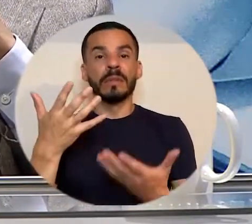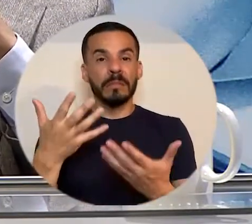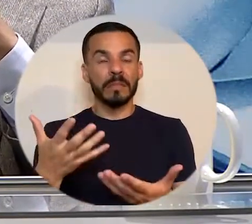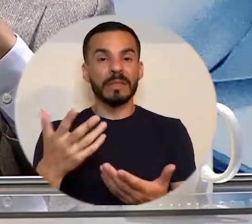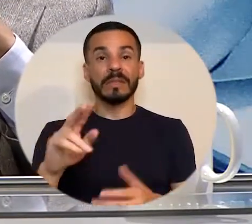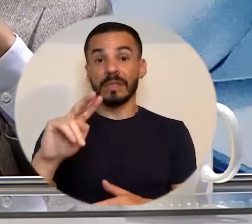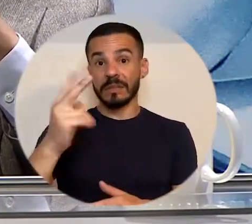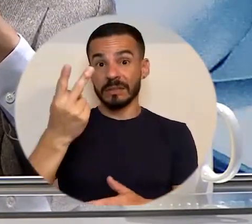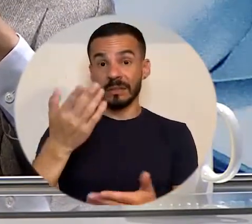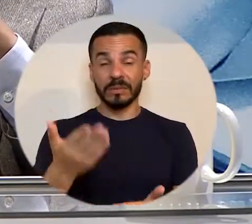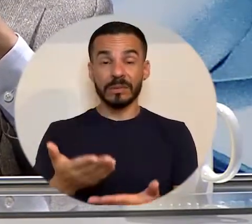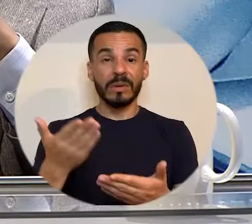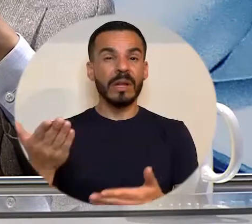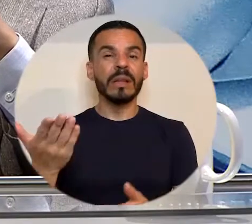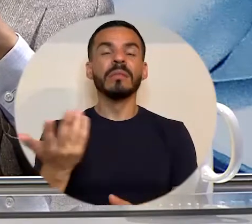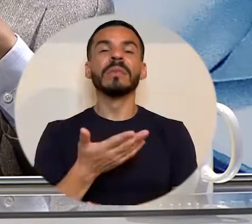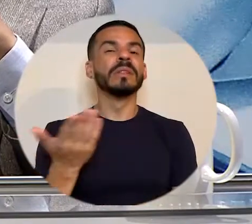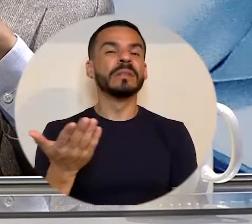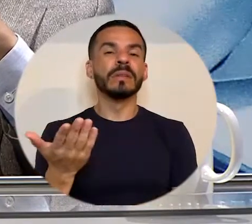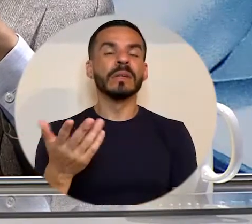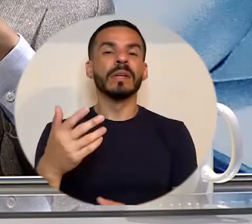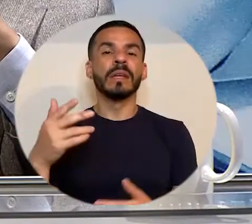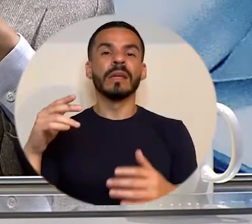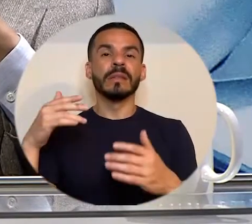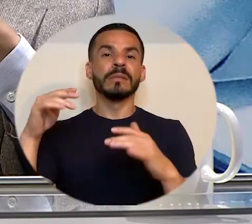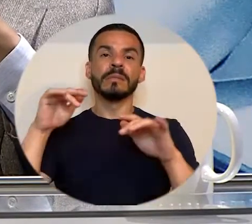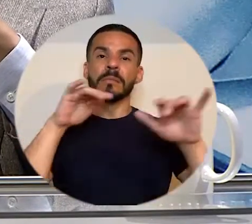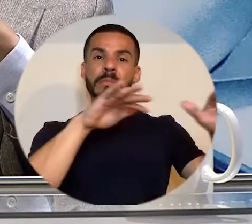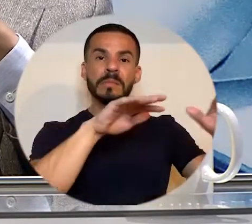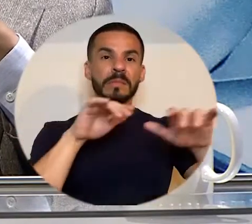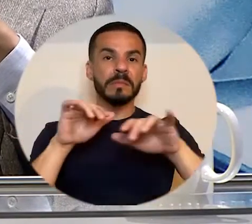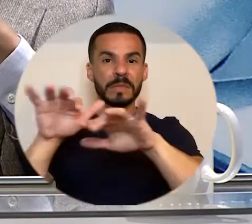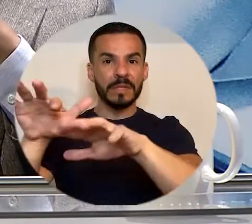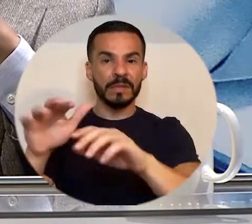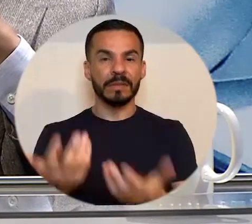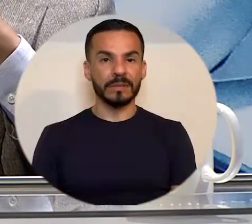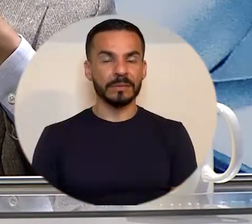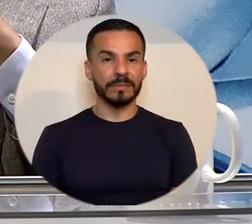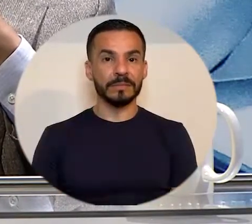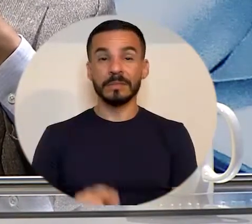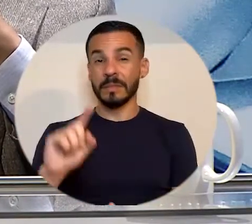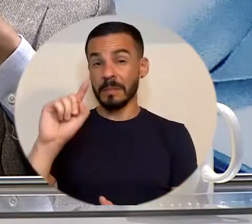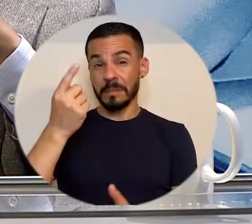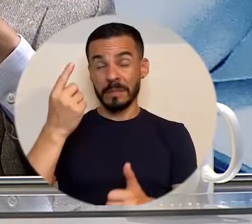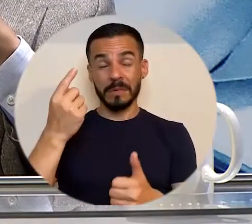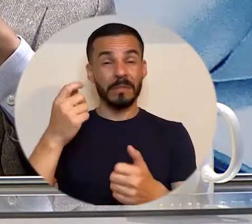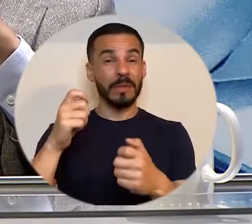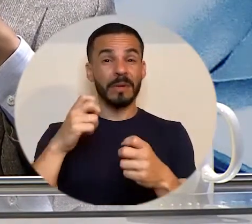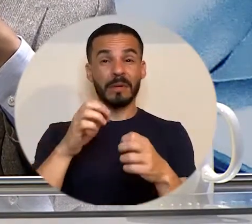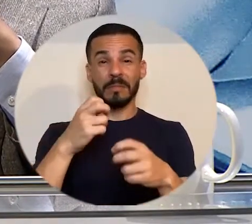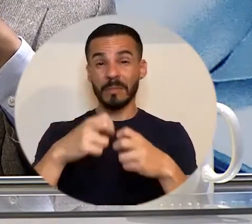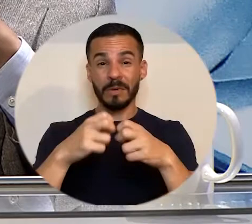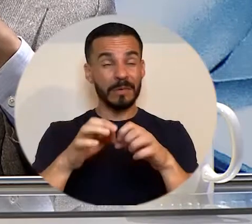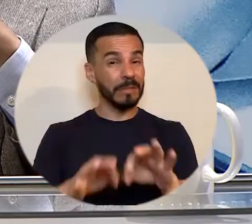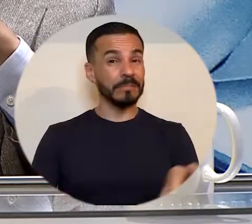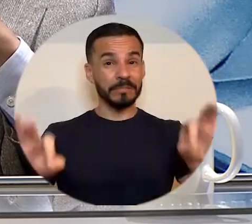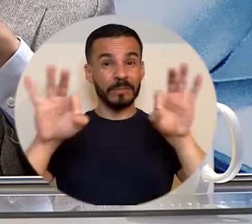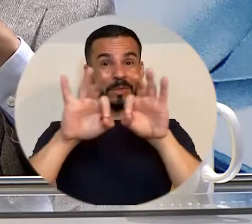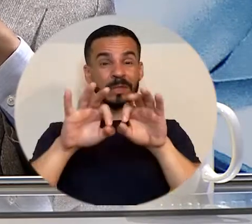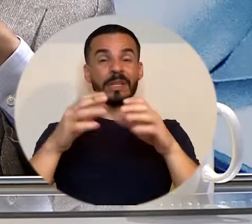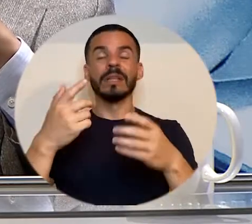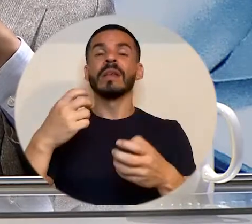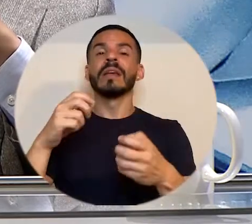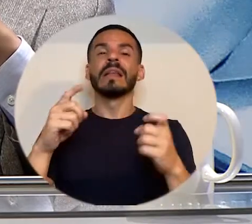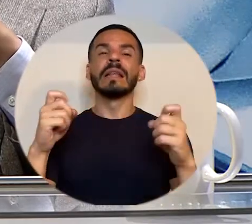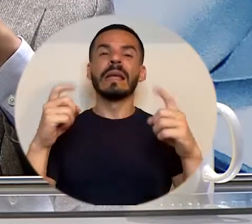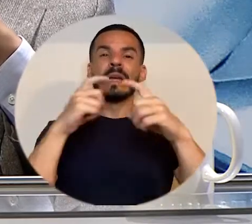elemento que pesa. El segundo elemento es migración. El primer gran problema de la